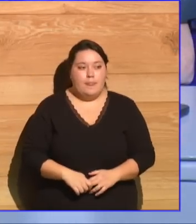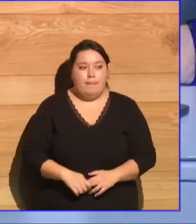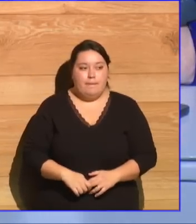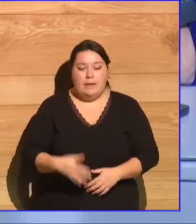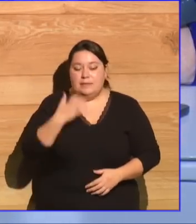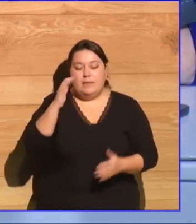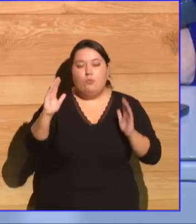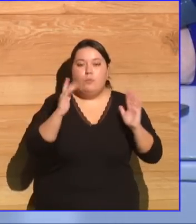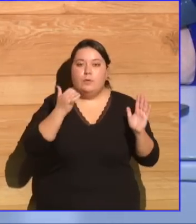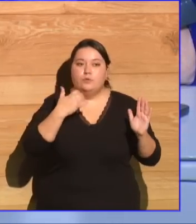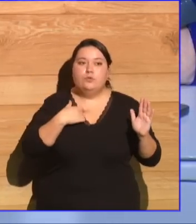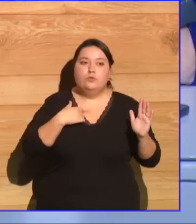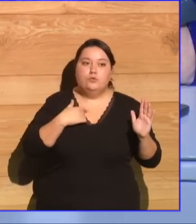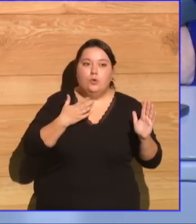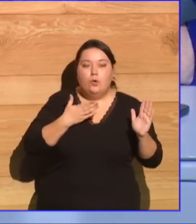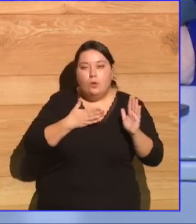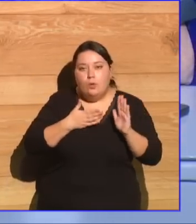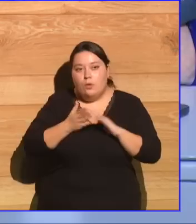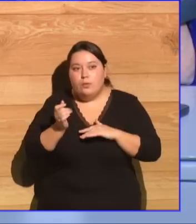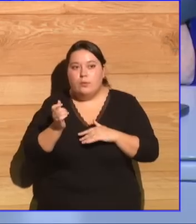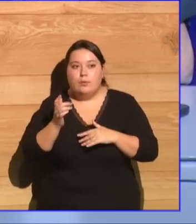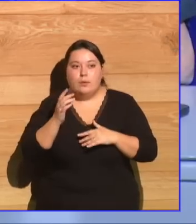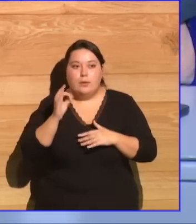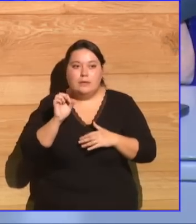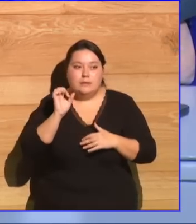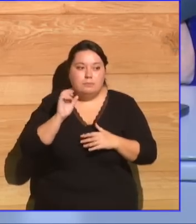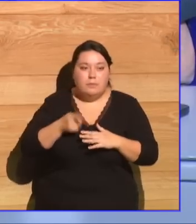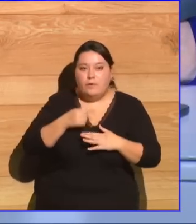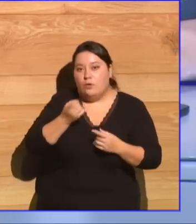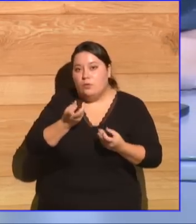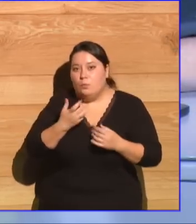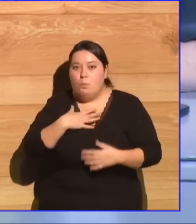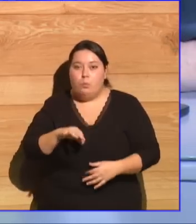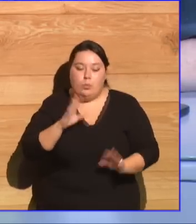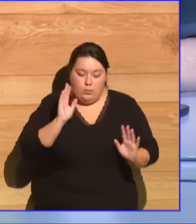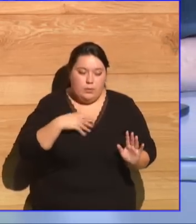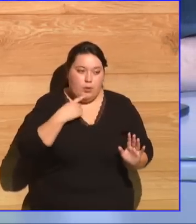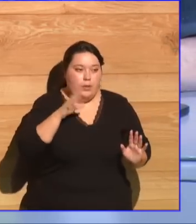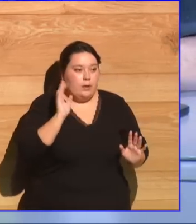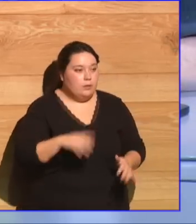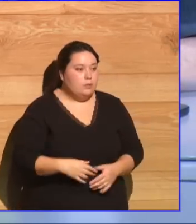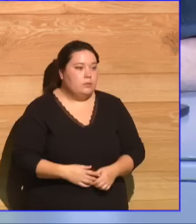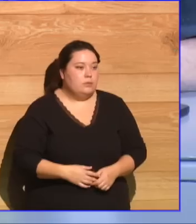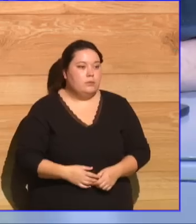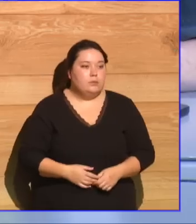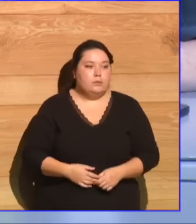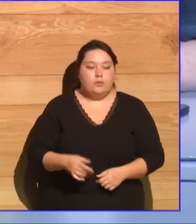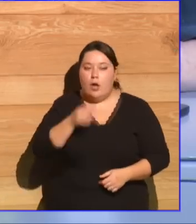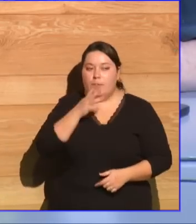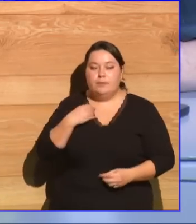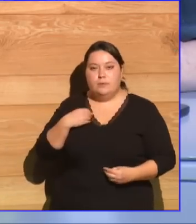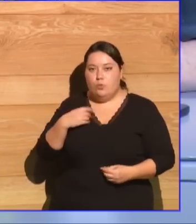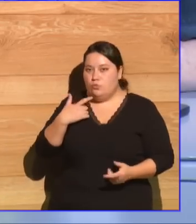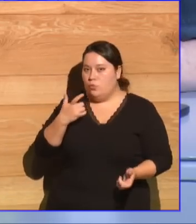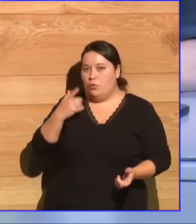en algún momento puedo trufar la conversación de mi relación con Spielberg, lo haré. Si no, no lo trufo. Yo no te quiero forzar, Javi, pero es verdad que ahora mismo yo soy incapaz de pensar